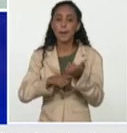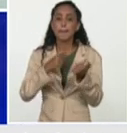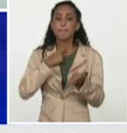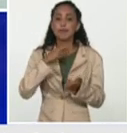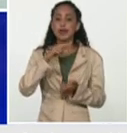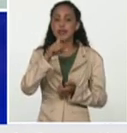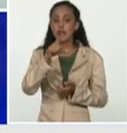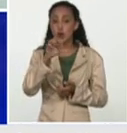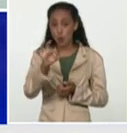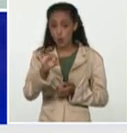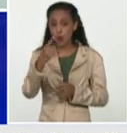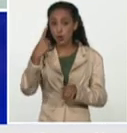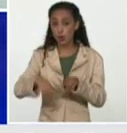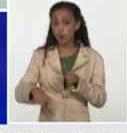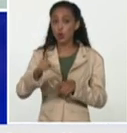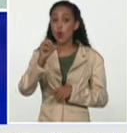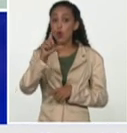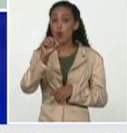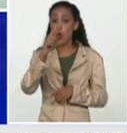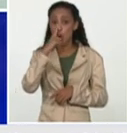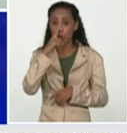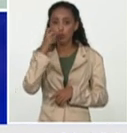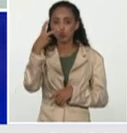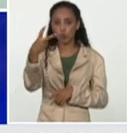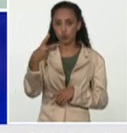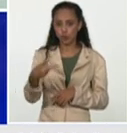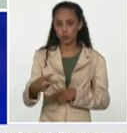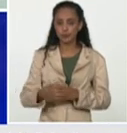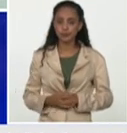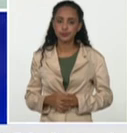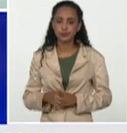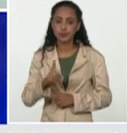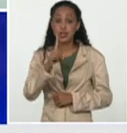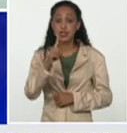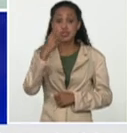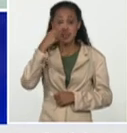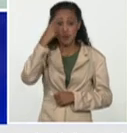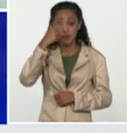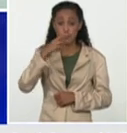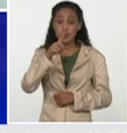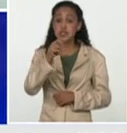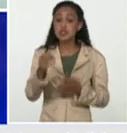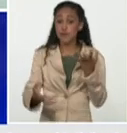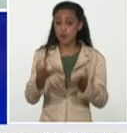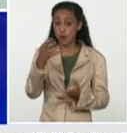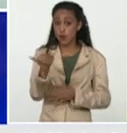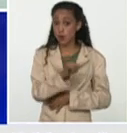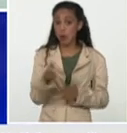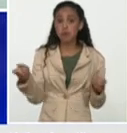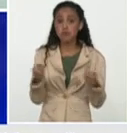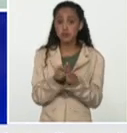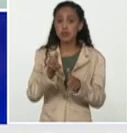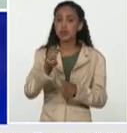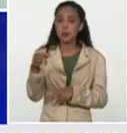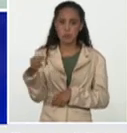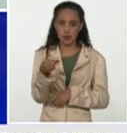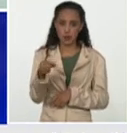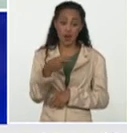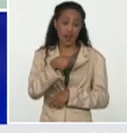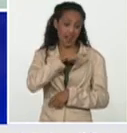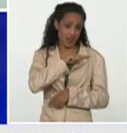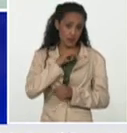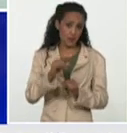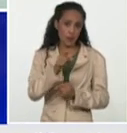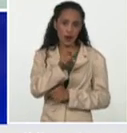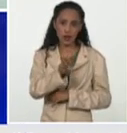uno. Cienfuegos también reduce el número de casos autóctonos, 3 menos, 14 ayer, el